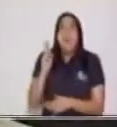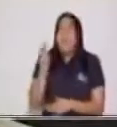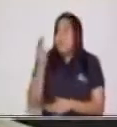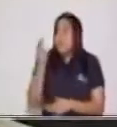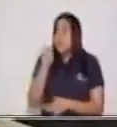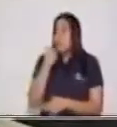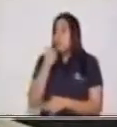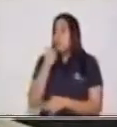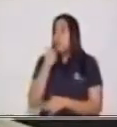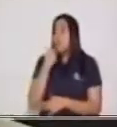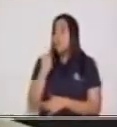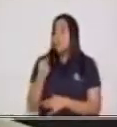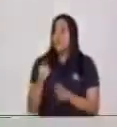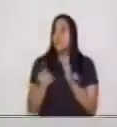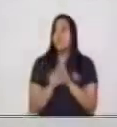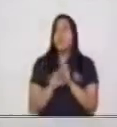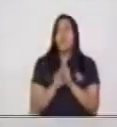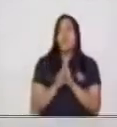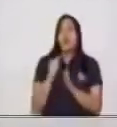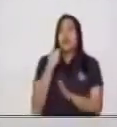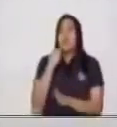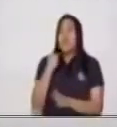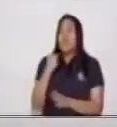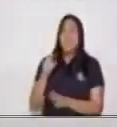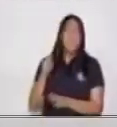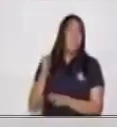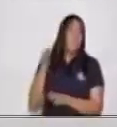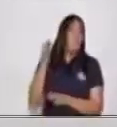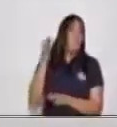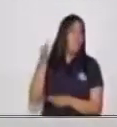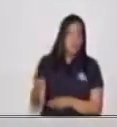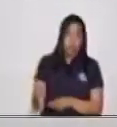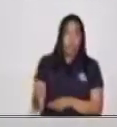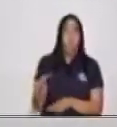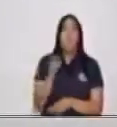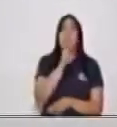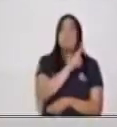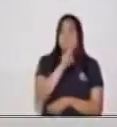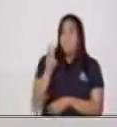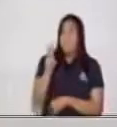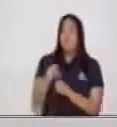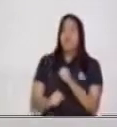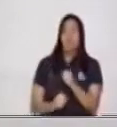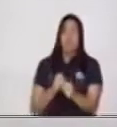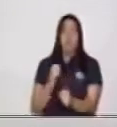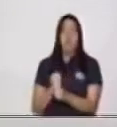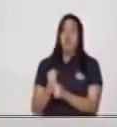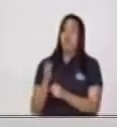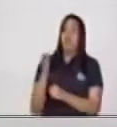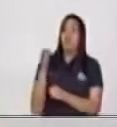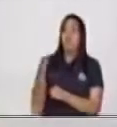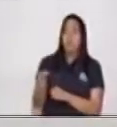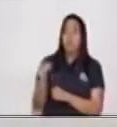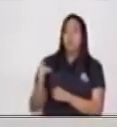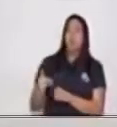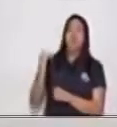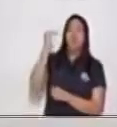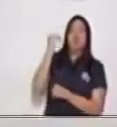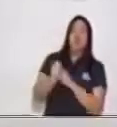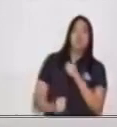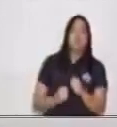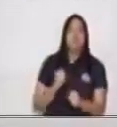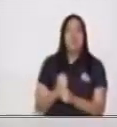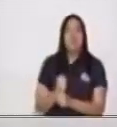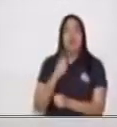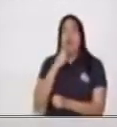enunciado. Dentro de 22 años, la edad de la hija será la mitad